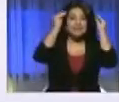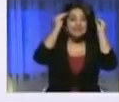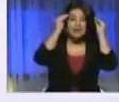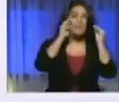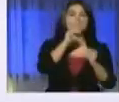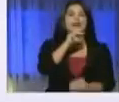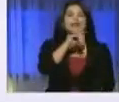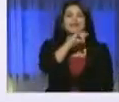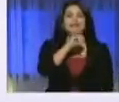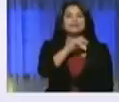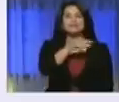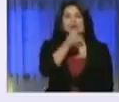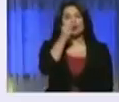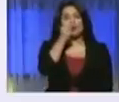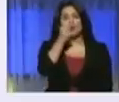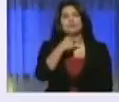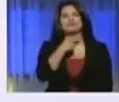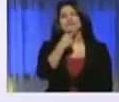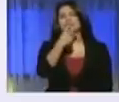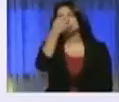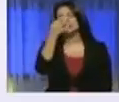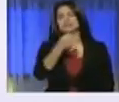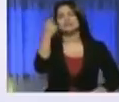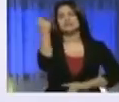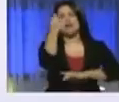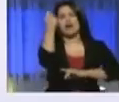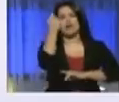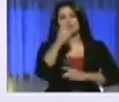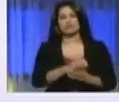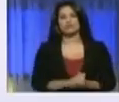el cantaclaro del llano, ¿no?